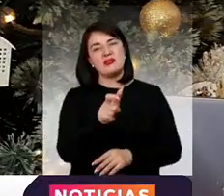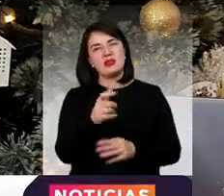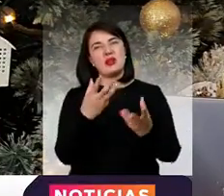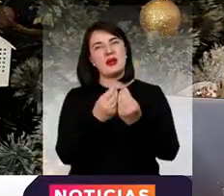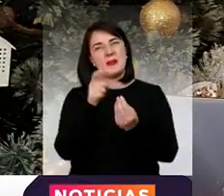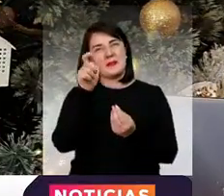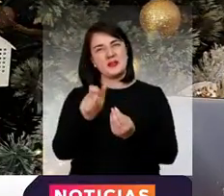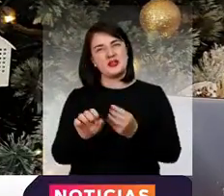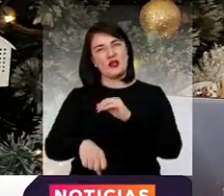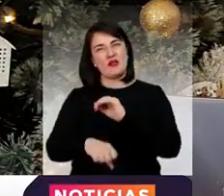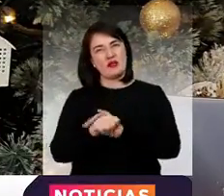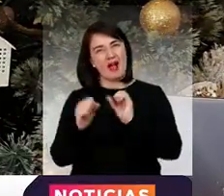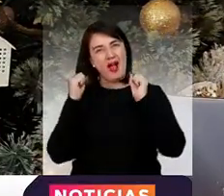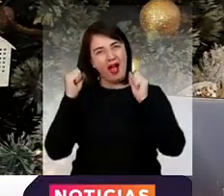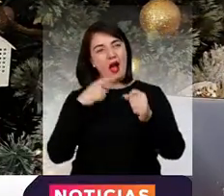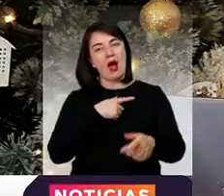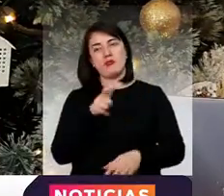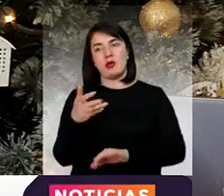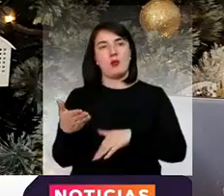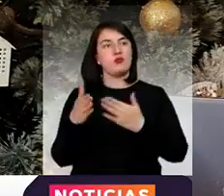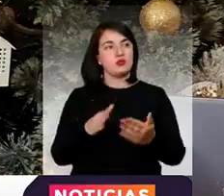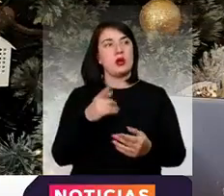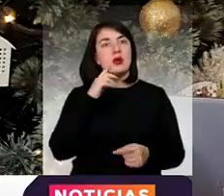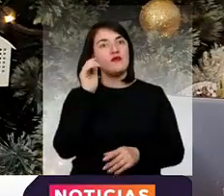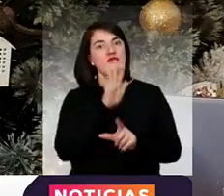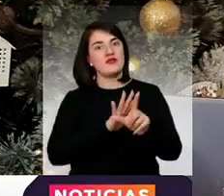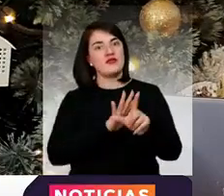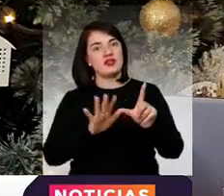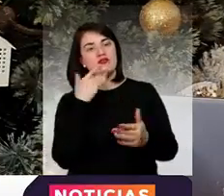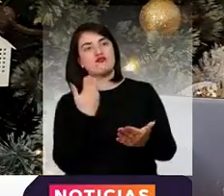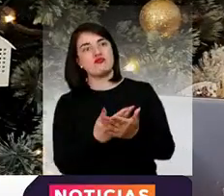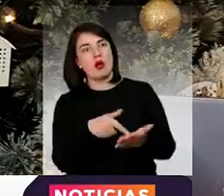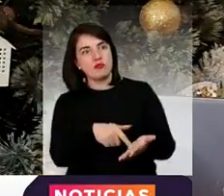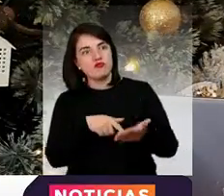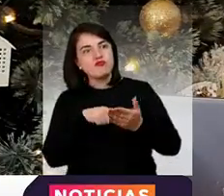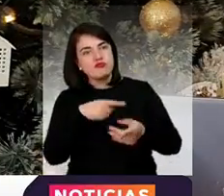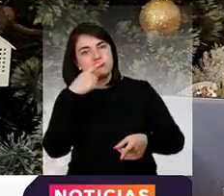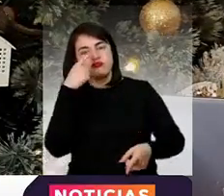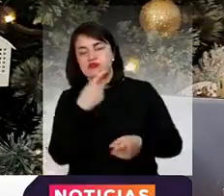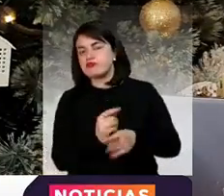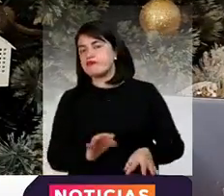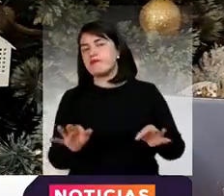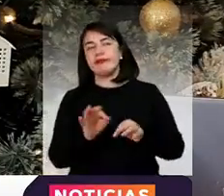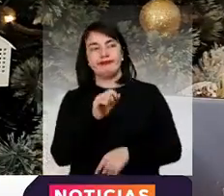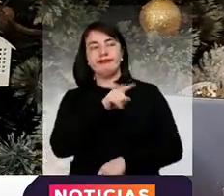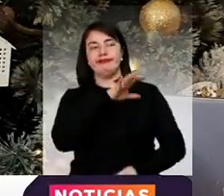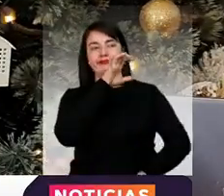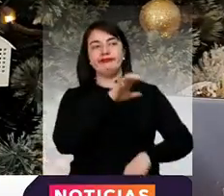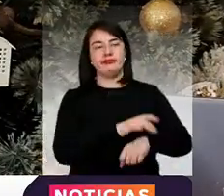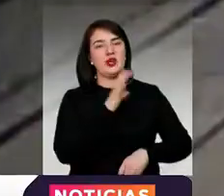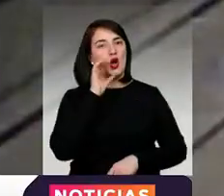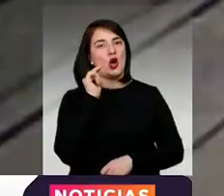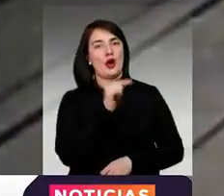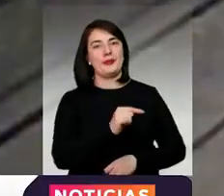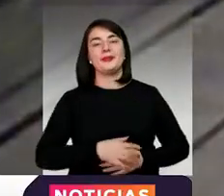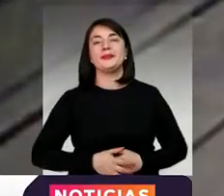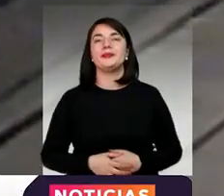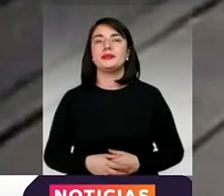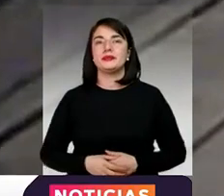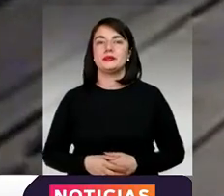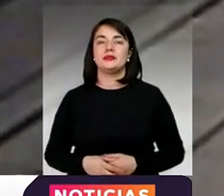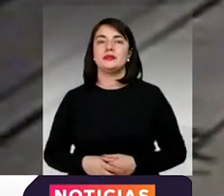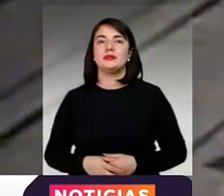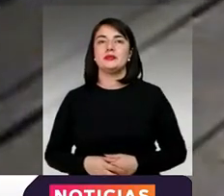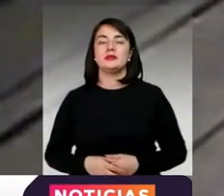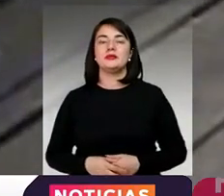fútbol. Las autoridades aseguraron que los videos de cámaras de seguridad fueron claves para la captura de este condenado. Según